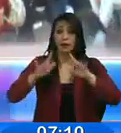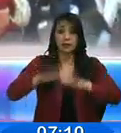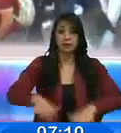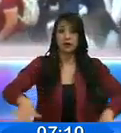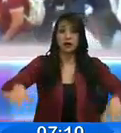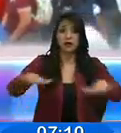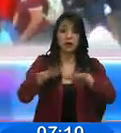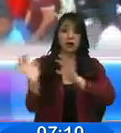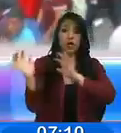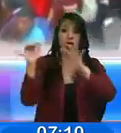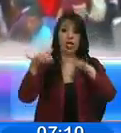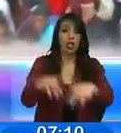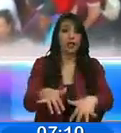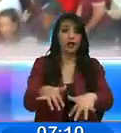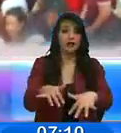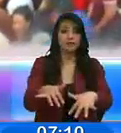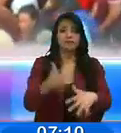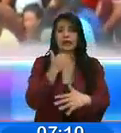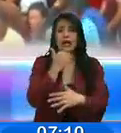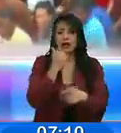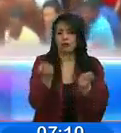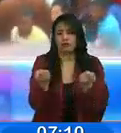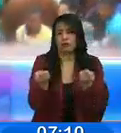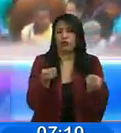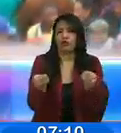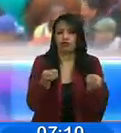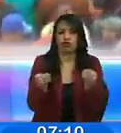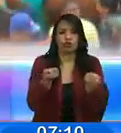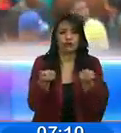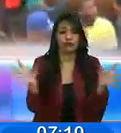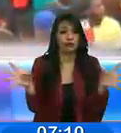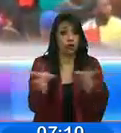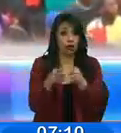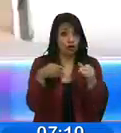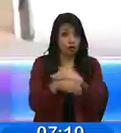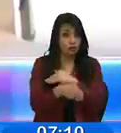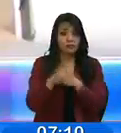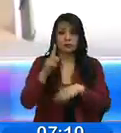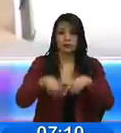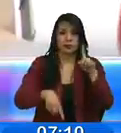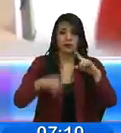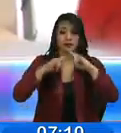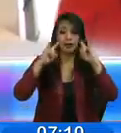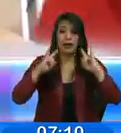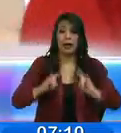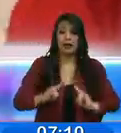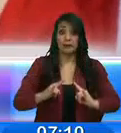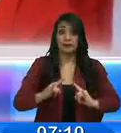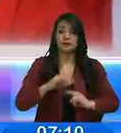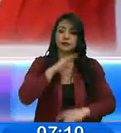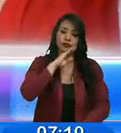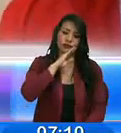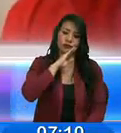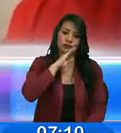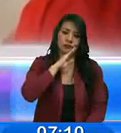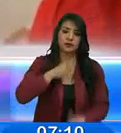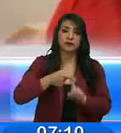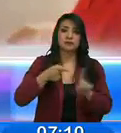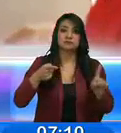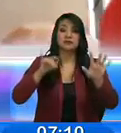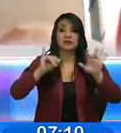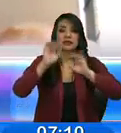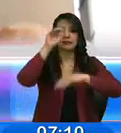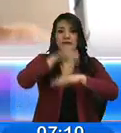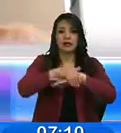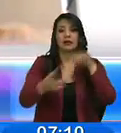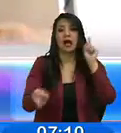de concentración mantienen ciertas restricciones, es decir, no todos pueden acceder. Las carpas están habilitadas para dormir a partir de las 6 de la tarde hasta